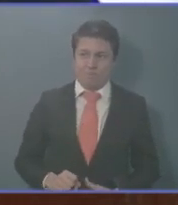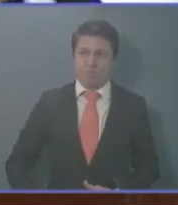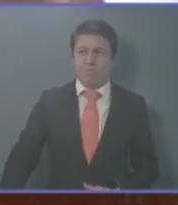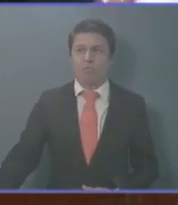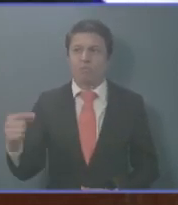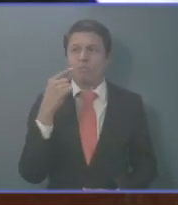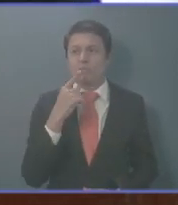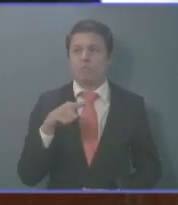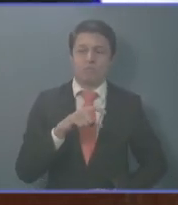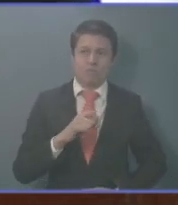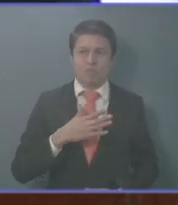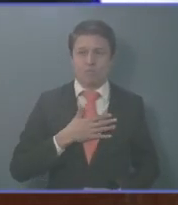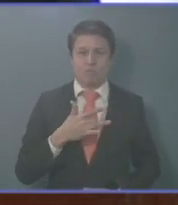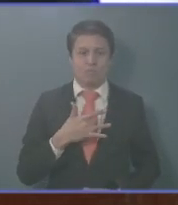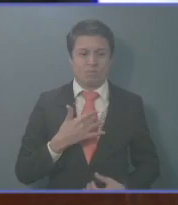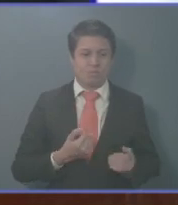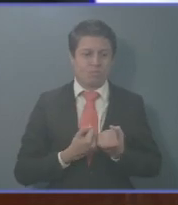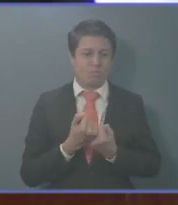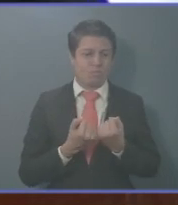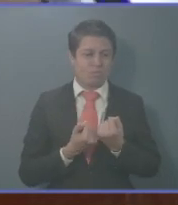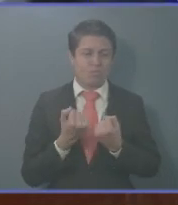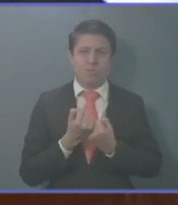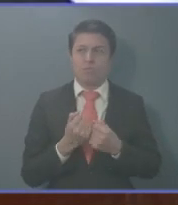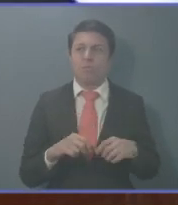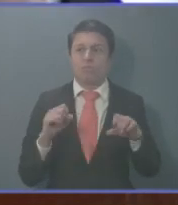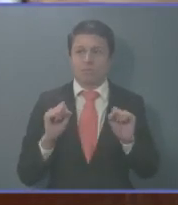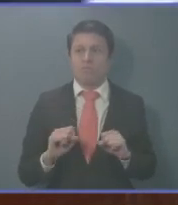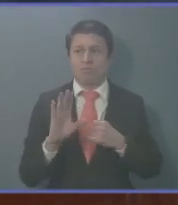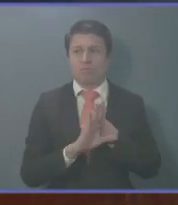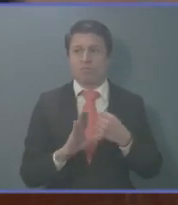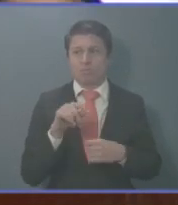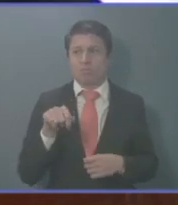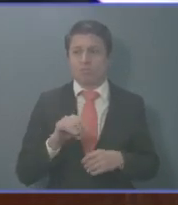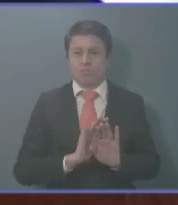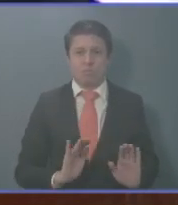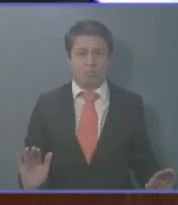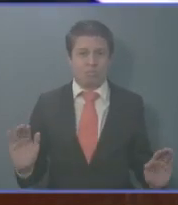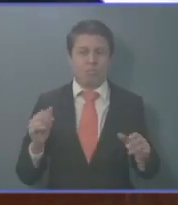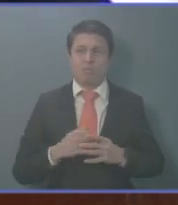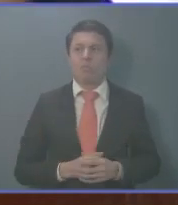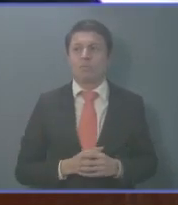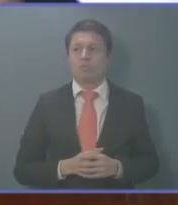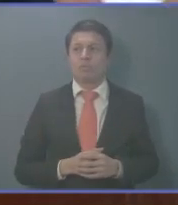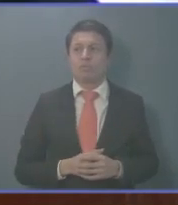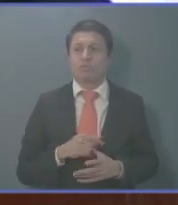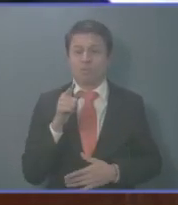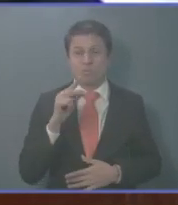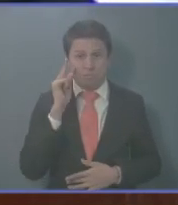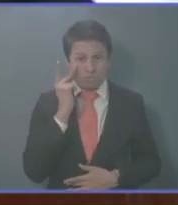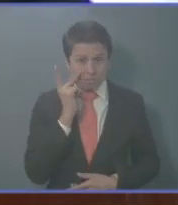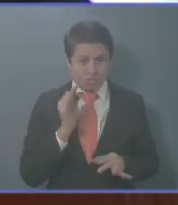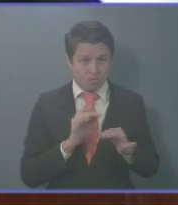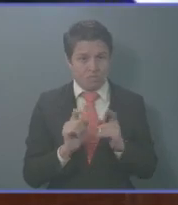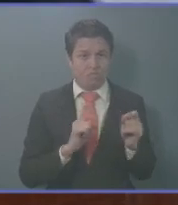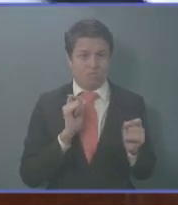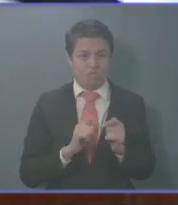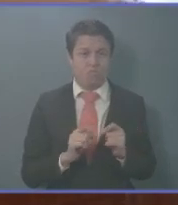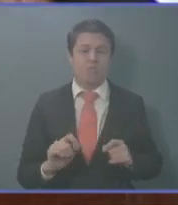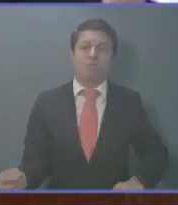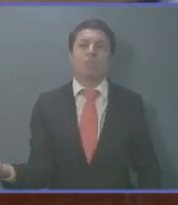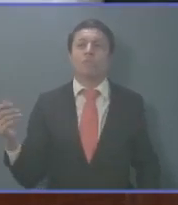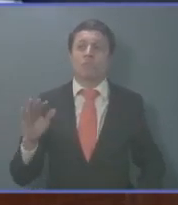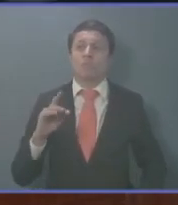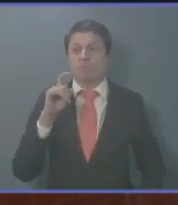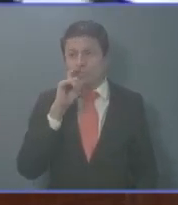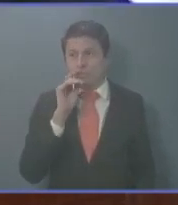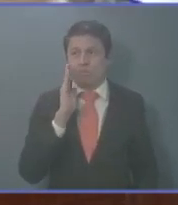este incentivo, que puedan proteger a sus niños. De eso se trata justamente, de que aquellas madres